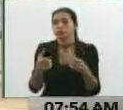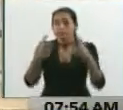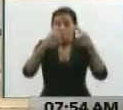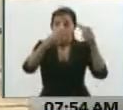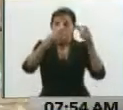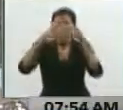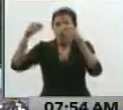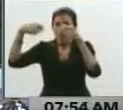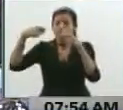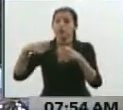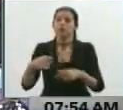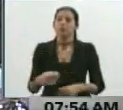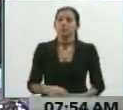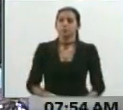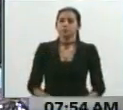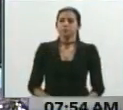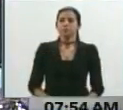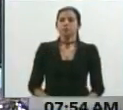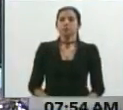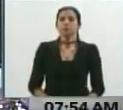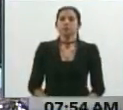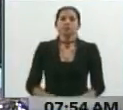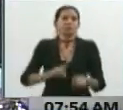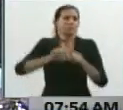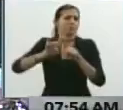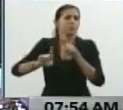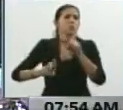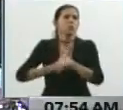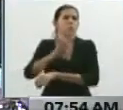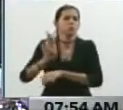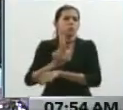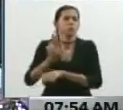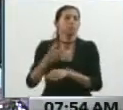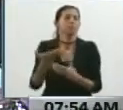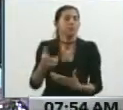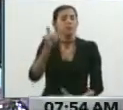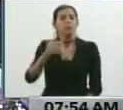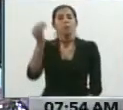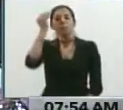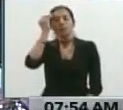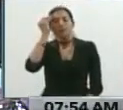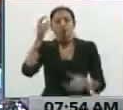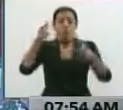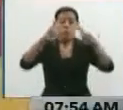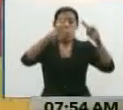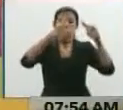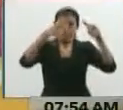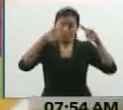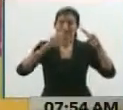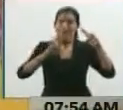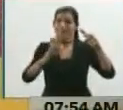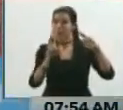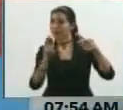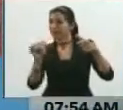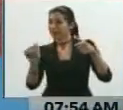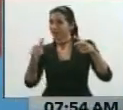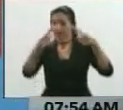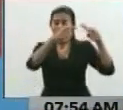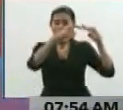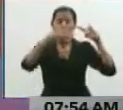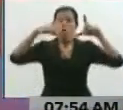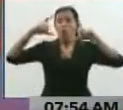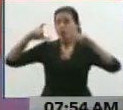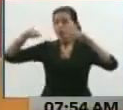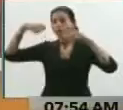aeronaves tienen multifacéticas el boleto repito la gente cree que tener un peaje es solamente para tomar una